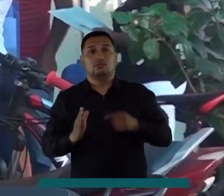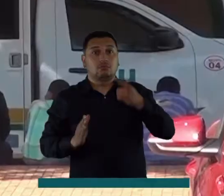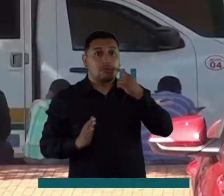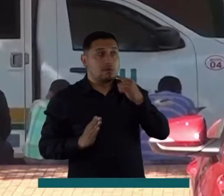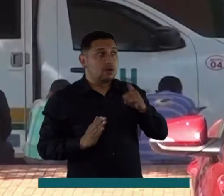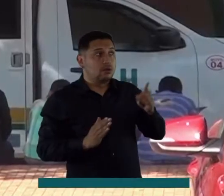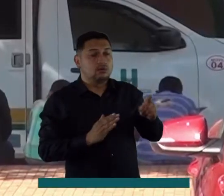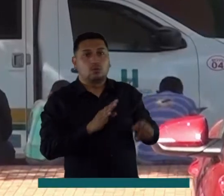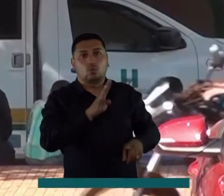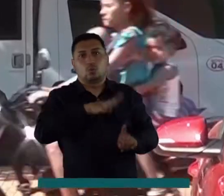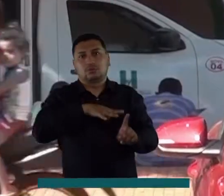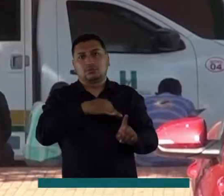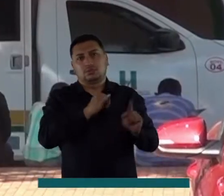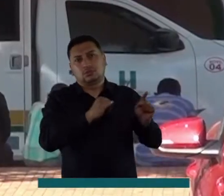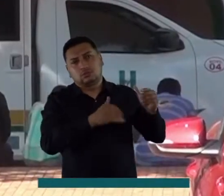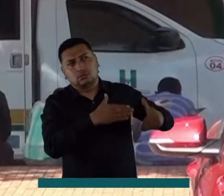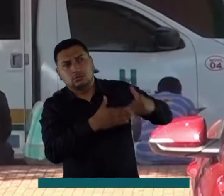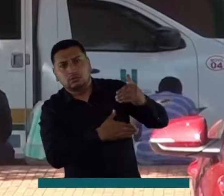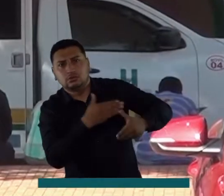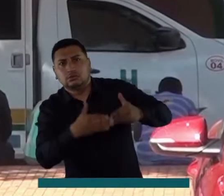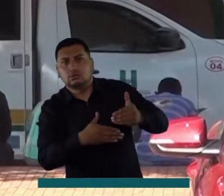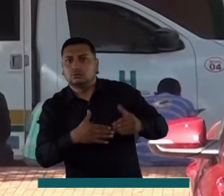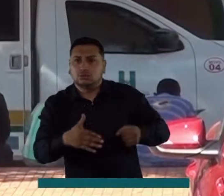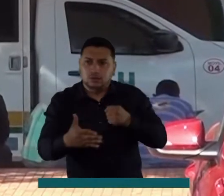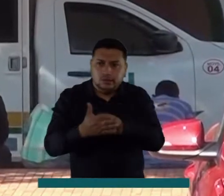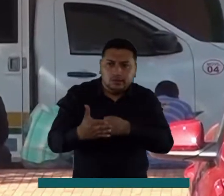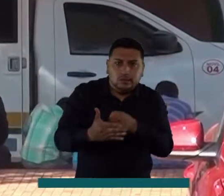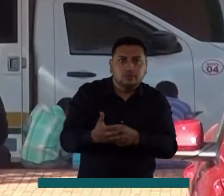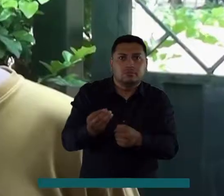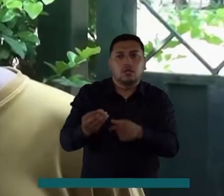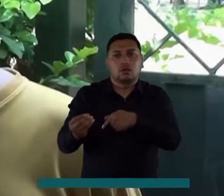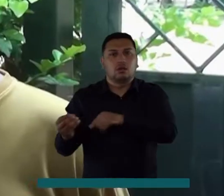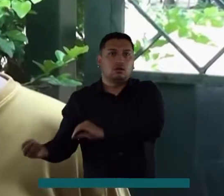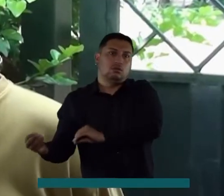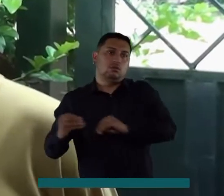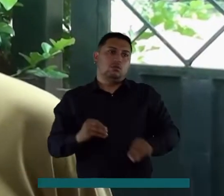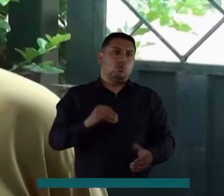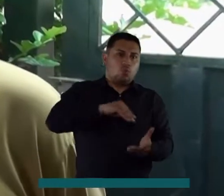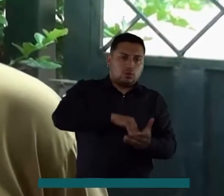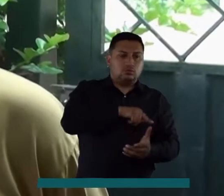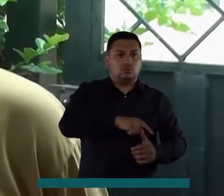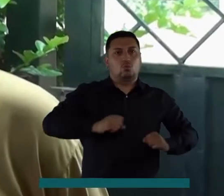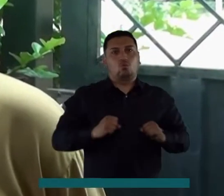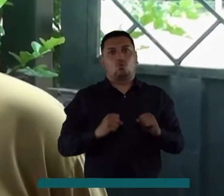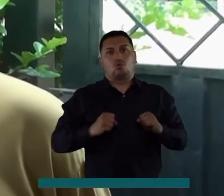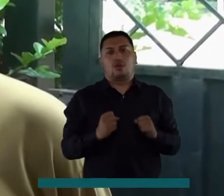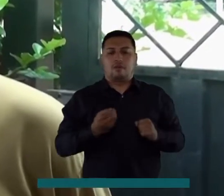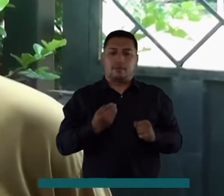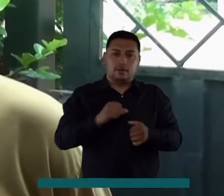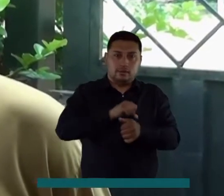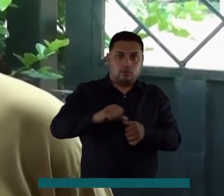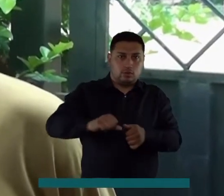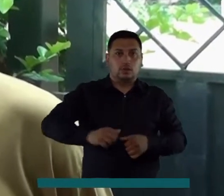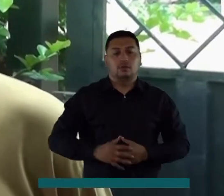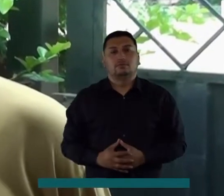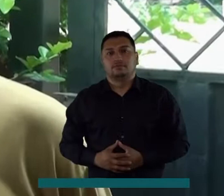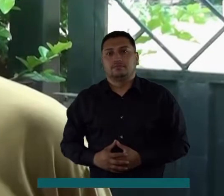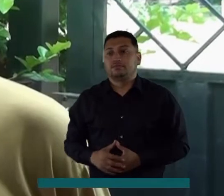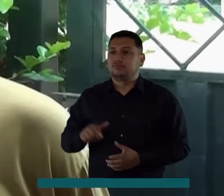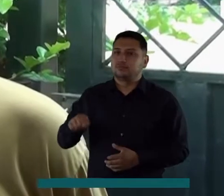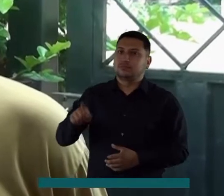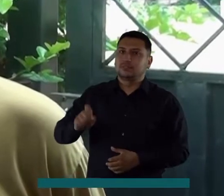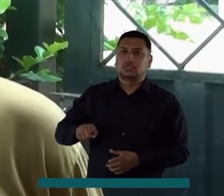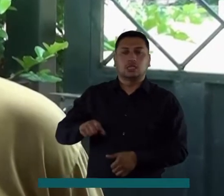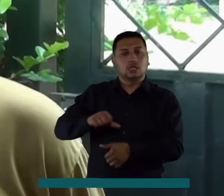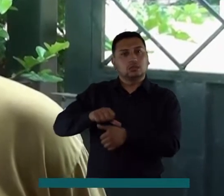atención apropiada para que su hija Camila sea trasladada nuevamente a Bogotá. Urgente por neurocirugía y lo